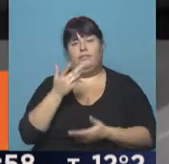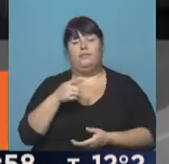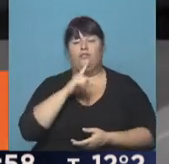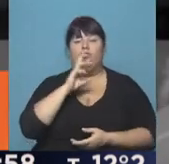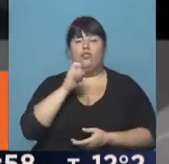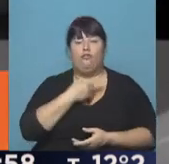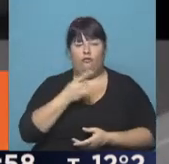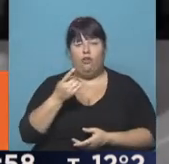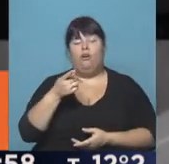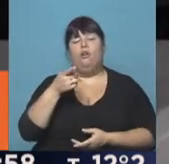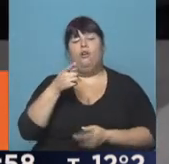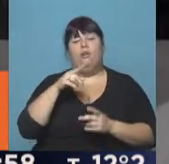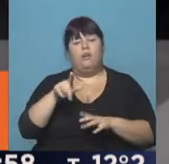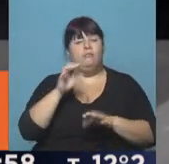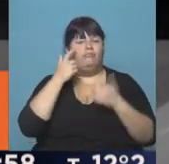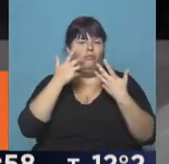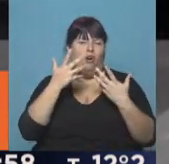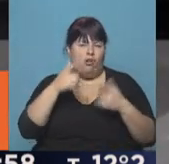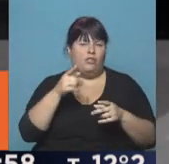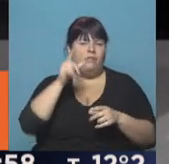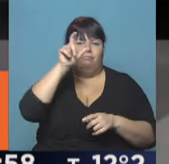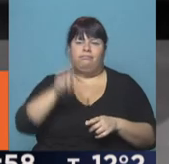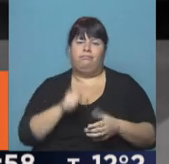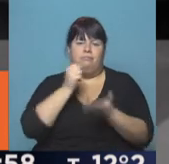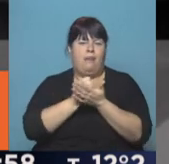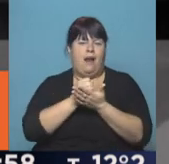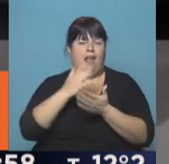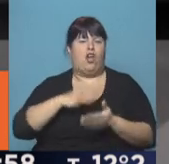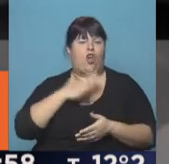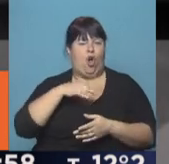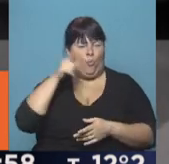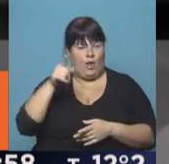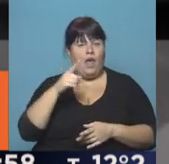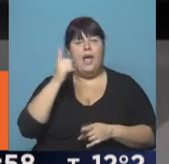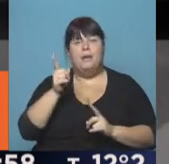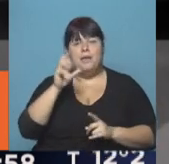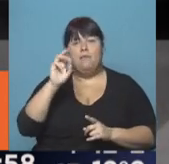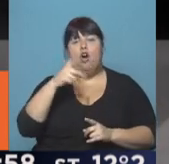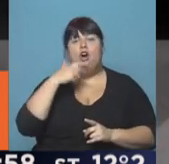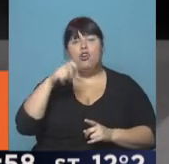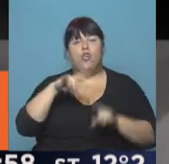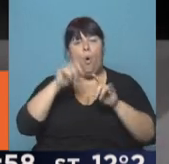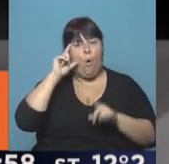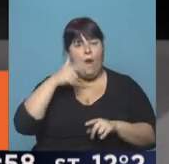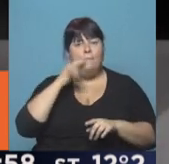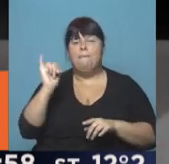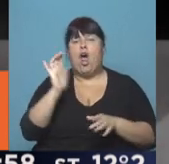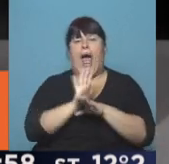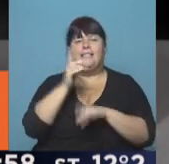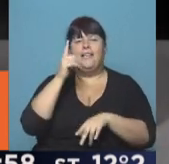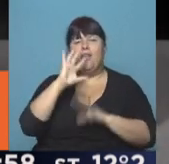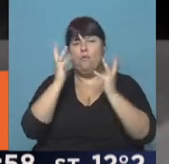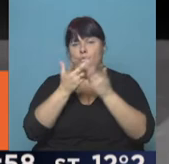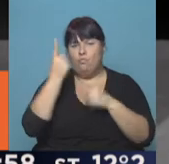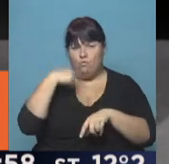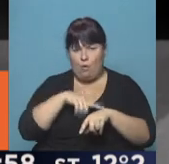truffaut se convirtió en un clásico y en una figura icónica de la 'nouvelle vague' según el propio orson welles la mejor actriz del mundo en su momento